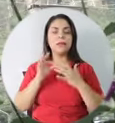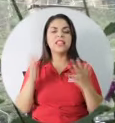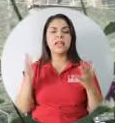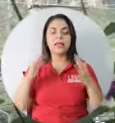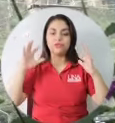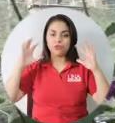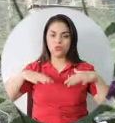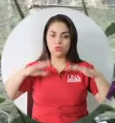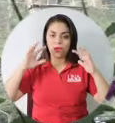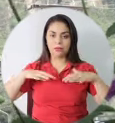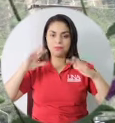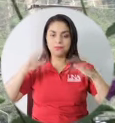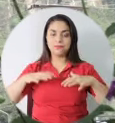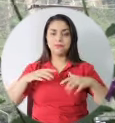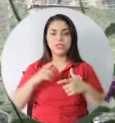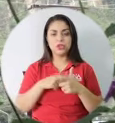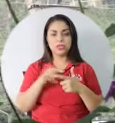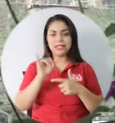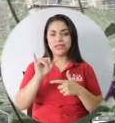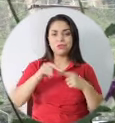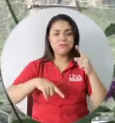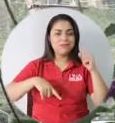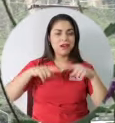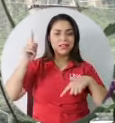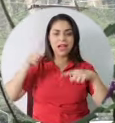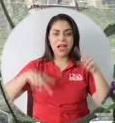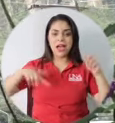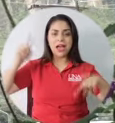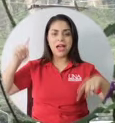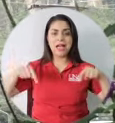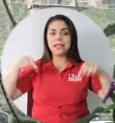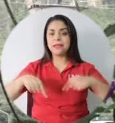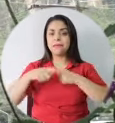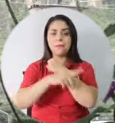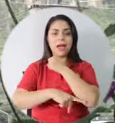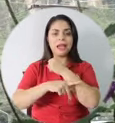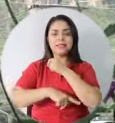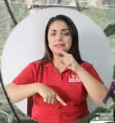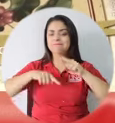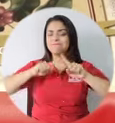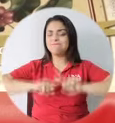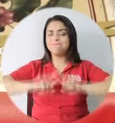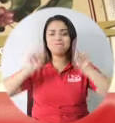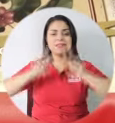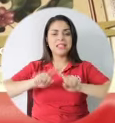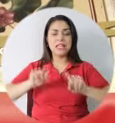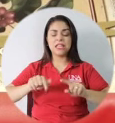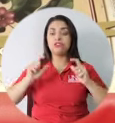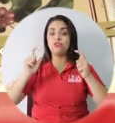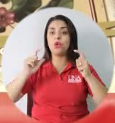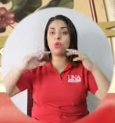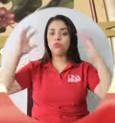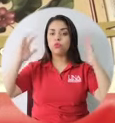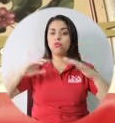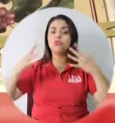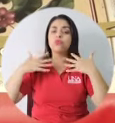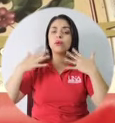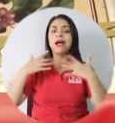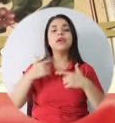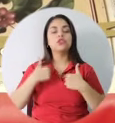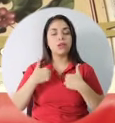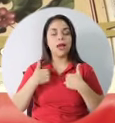sobre todo de los regímenes de lluvia. Entonces, estas variaciones en un país tan rico como el nuestro hacen que también